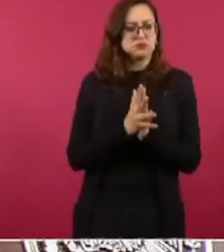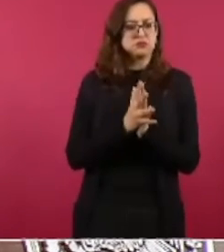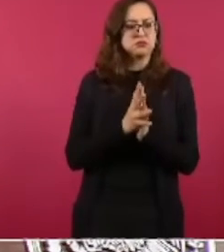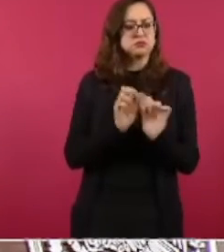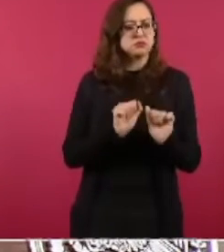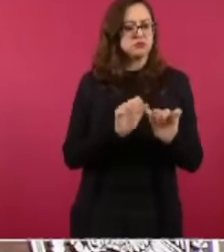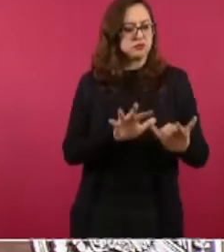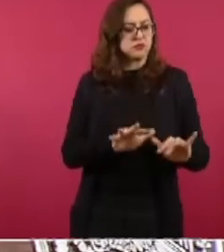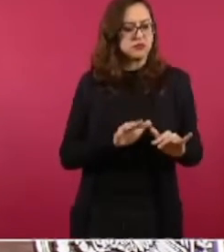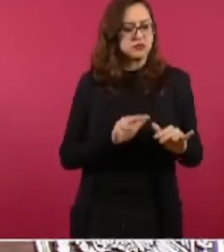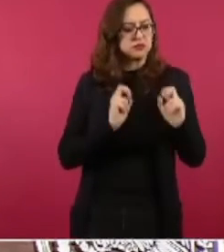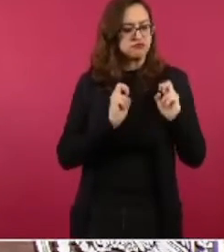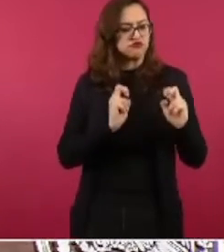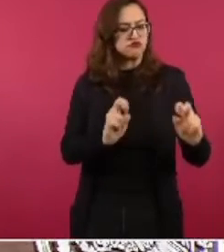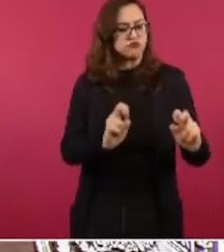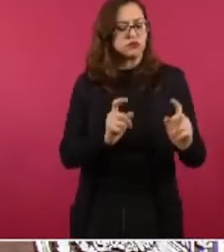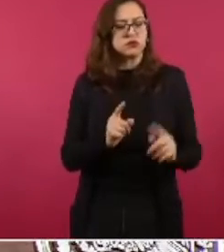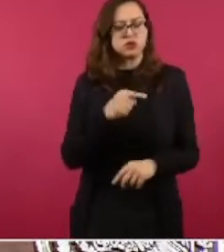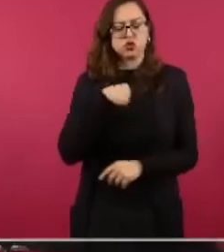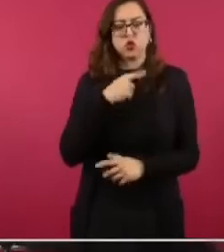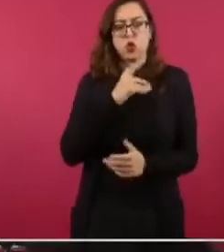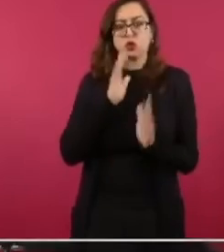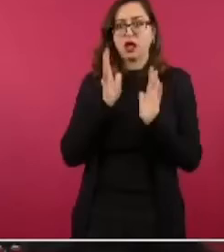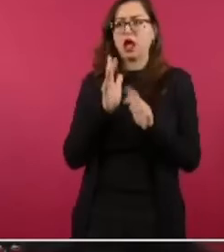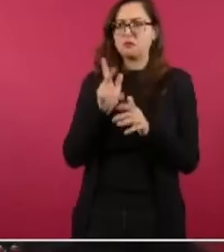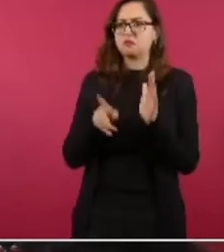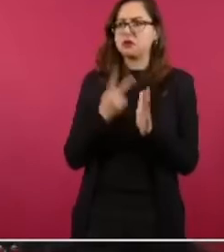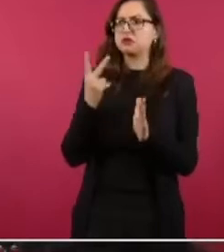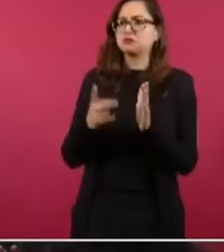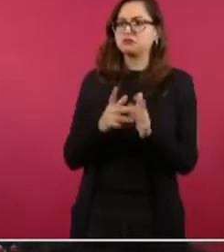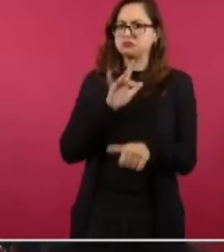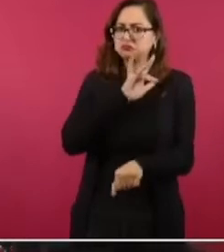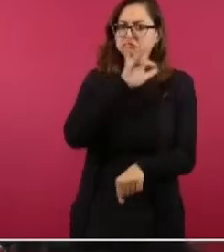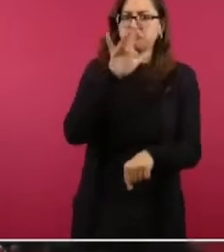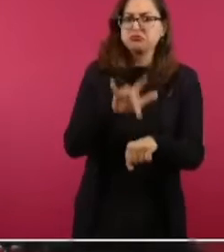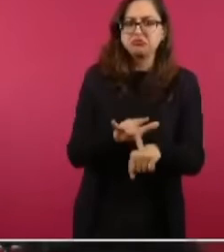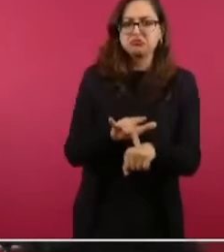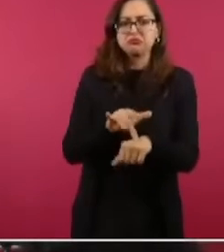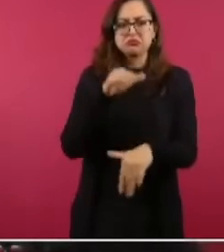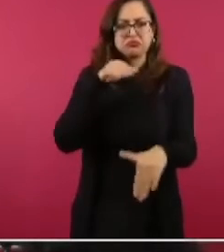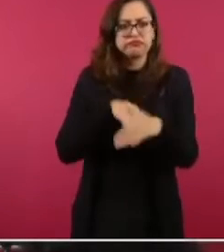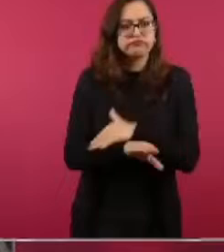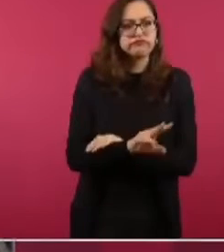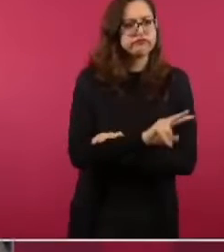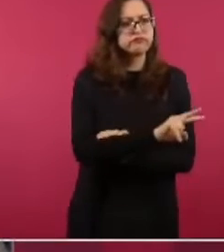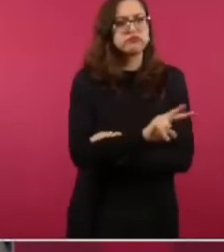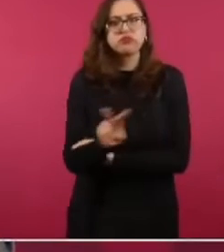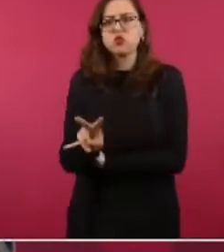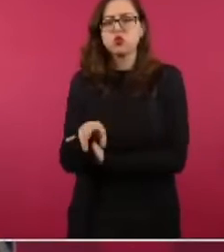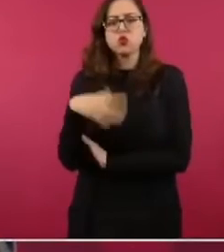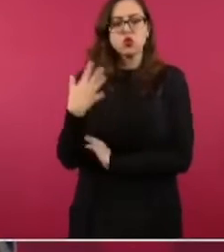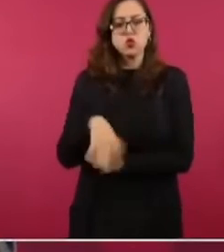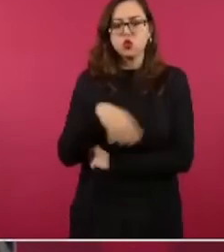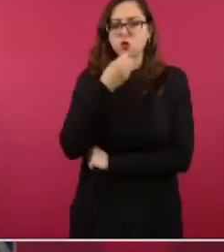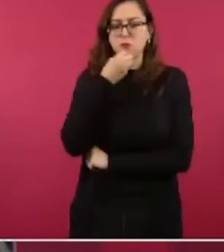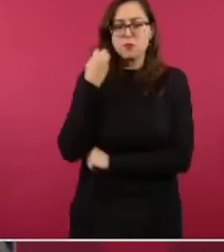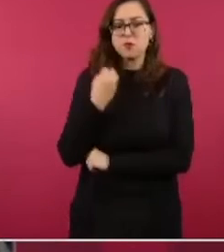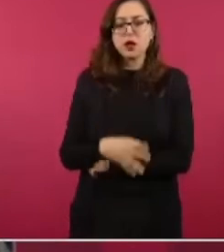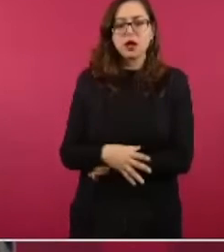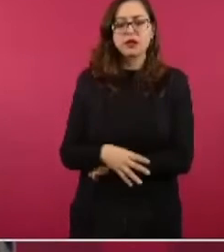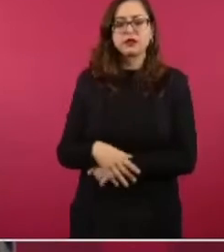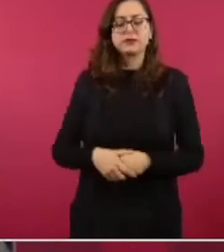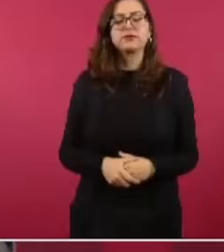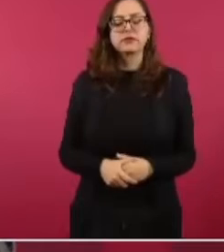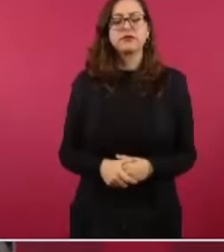en el Parlamento en Londres. Es una experiencia extraordinaria porque